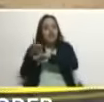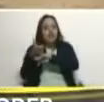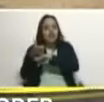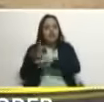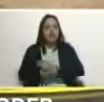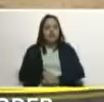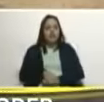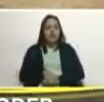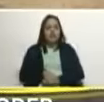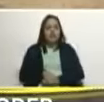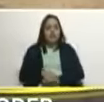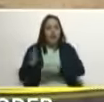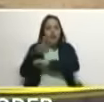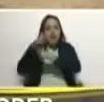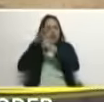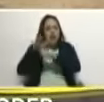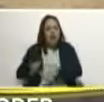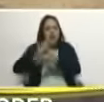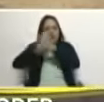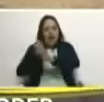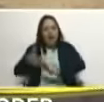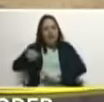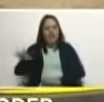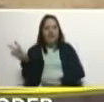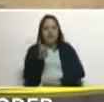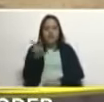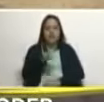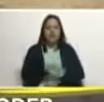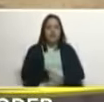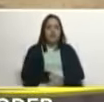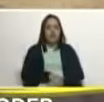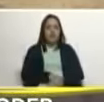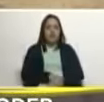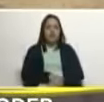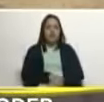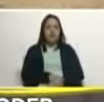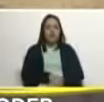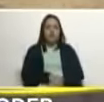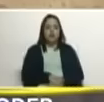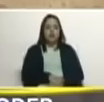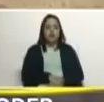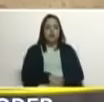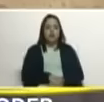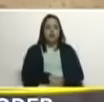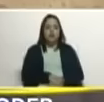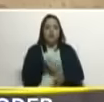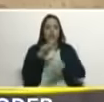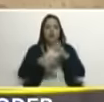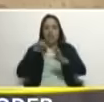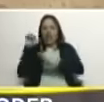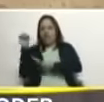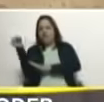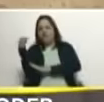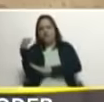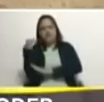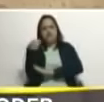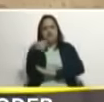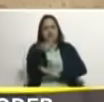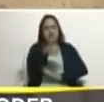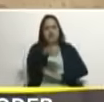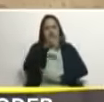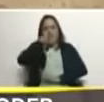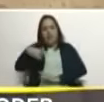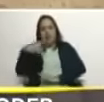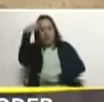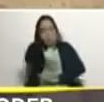imperialistas para destruir a Venezuela y bajo el arrase ponerle la mano al